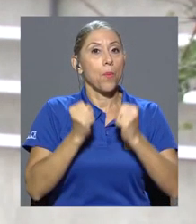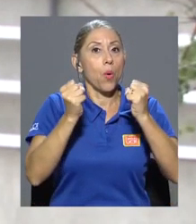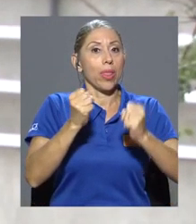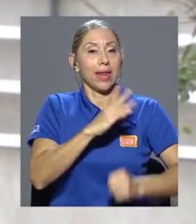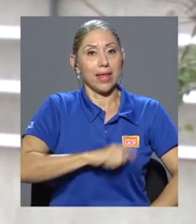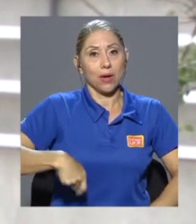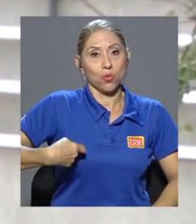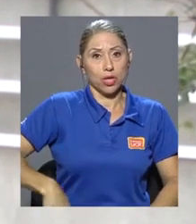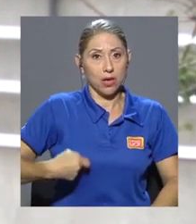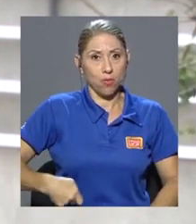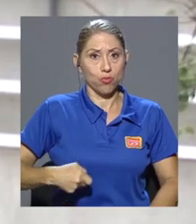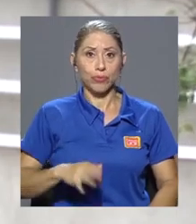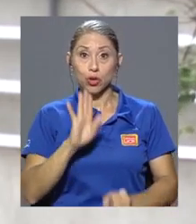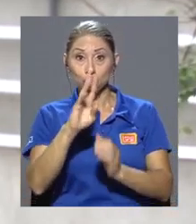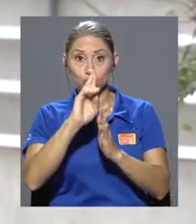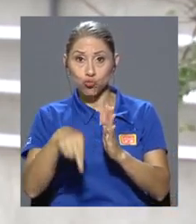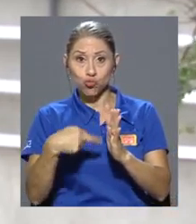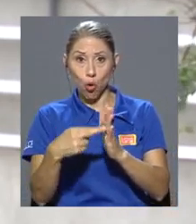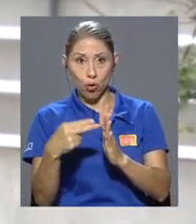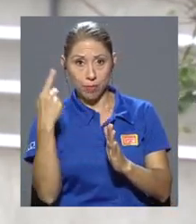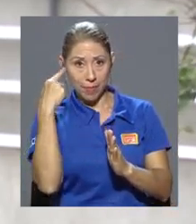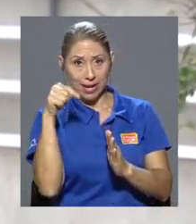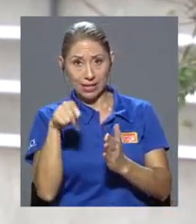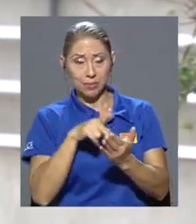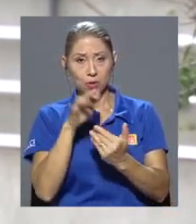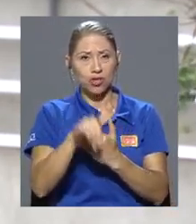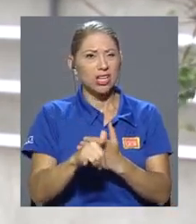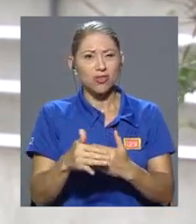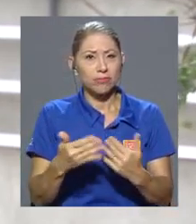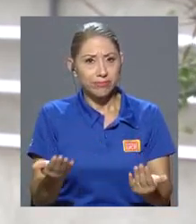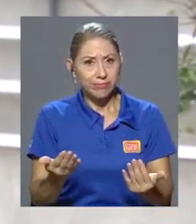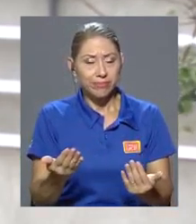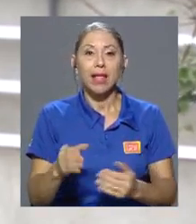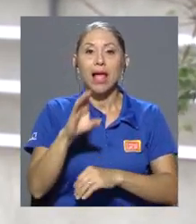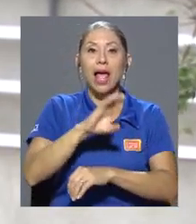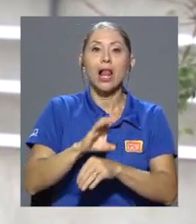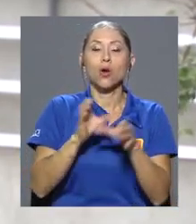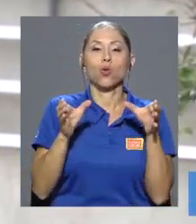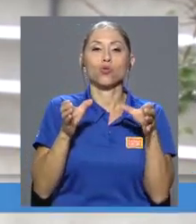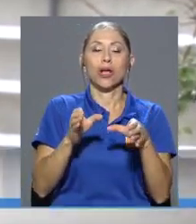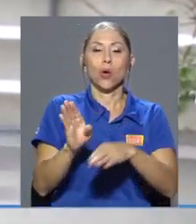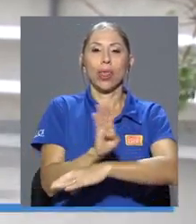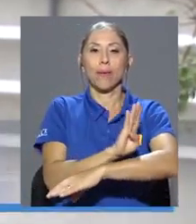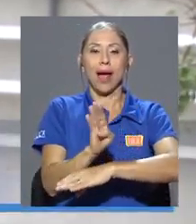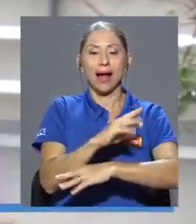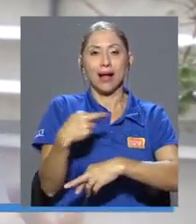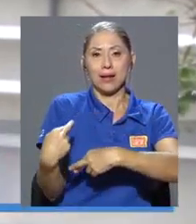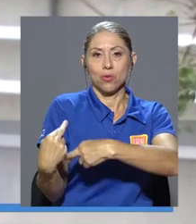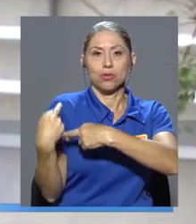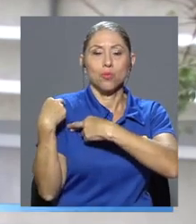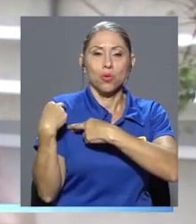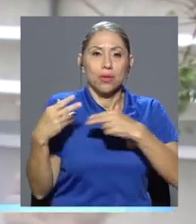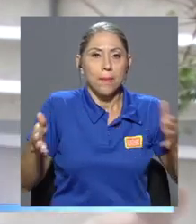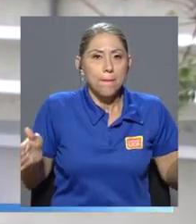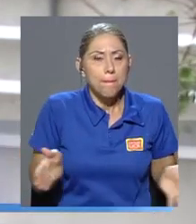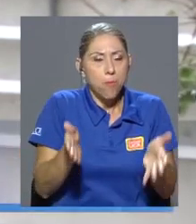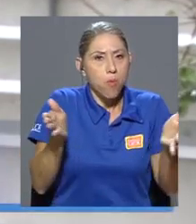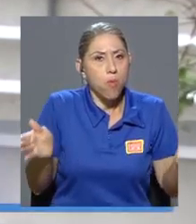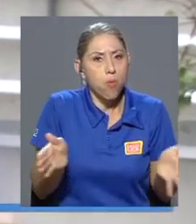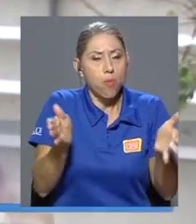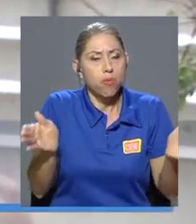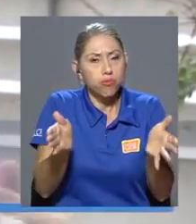Ejecutivo desde esa perspectiva en este tipo de proyectos es que le corresponde al Consejo de Banca promover,